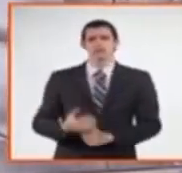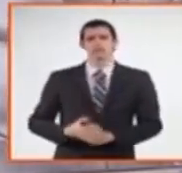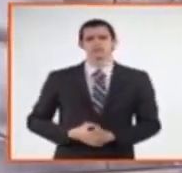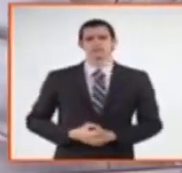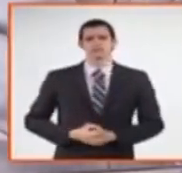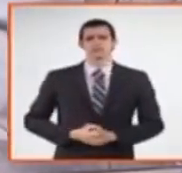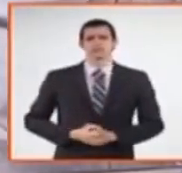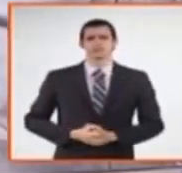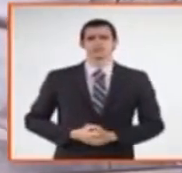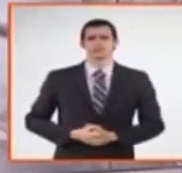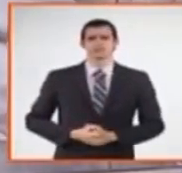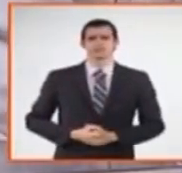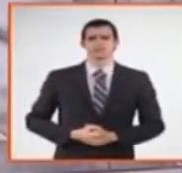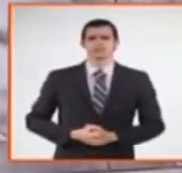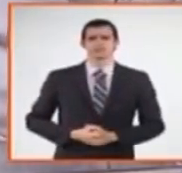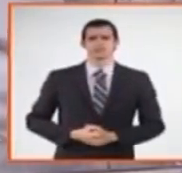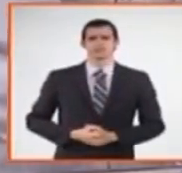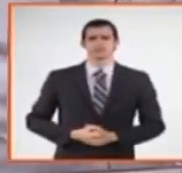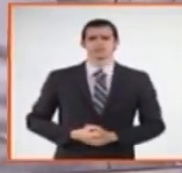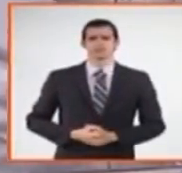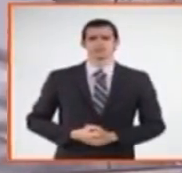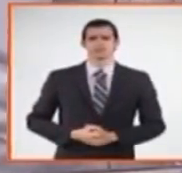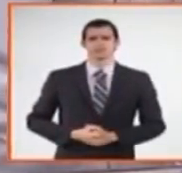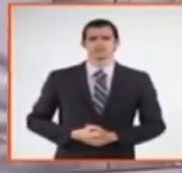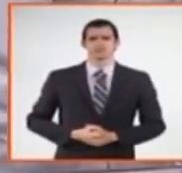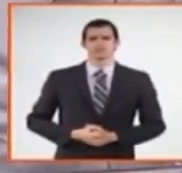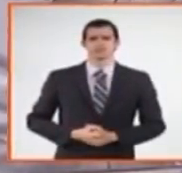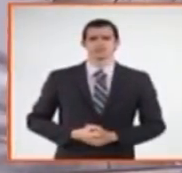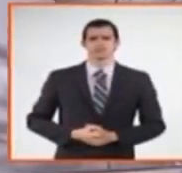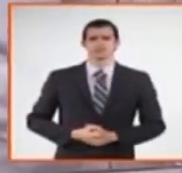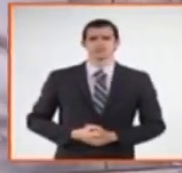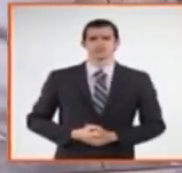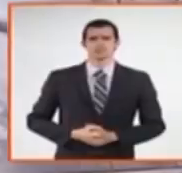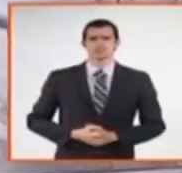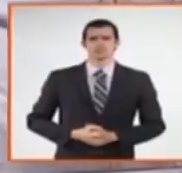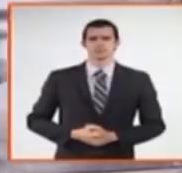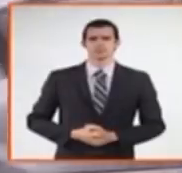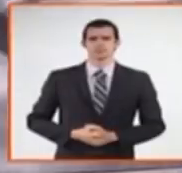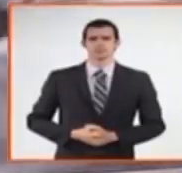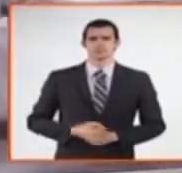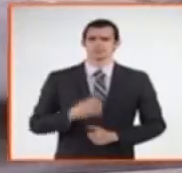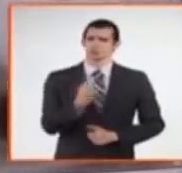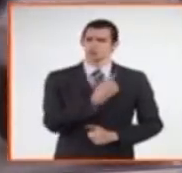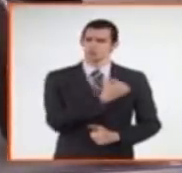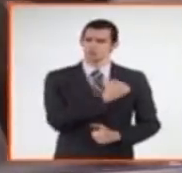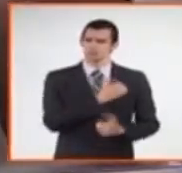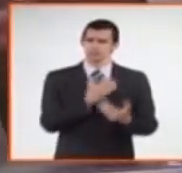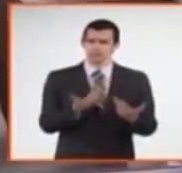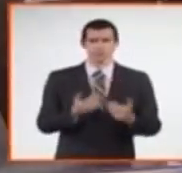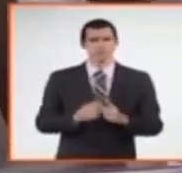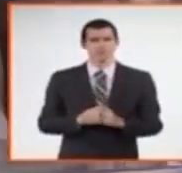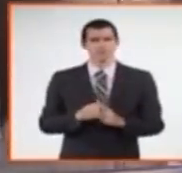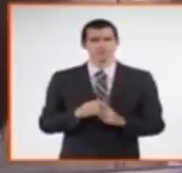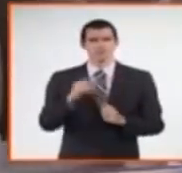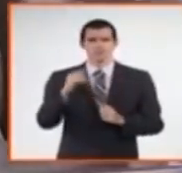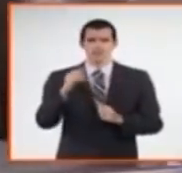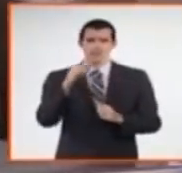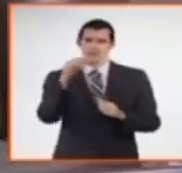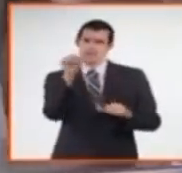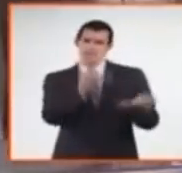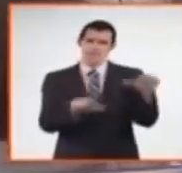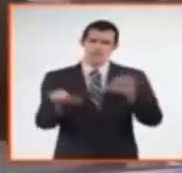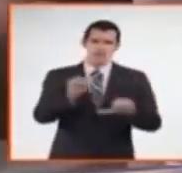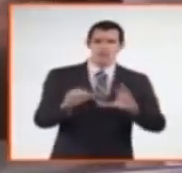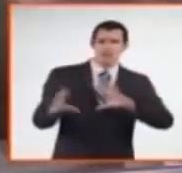concepto es el concepto de cierre inmunológico si hablamos de cierre físico ya cerramos